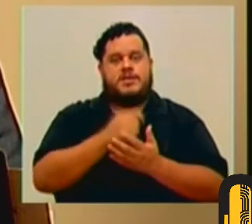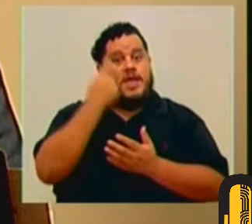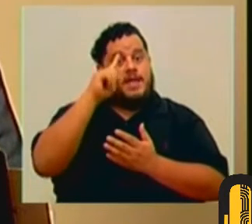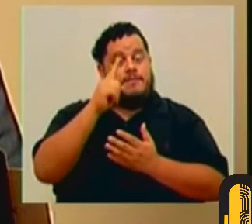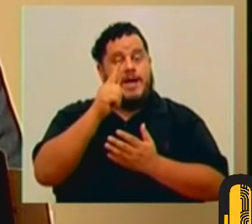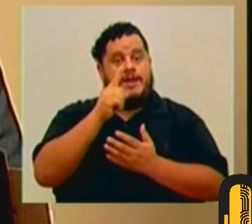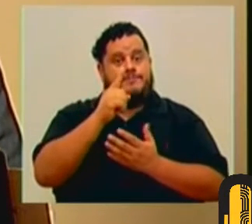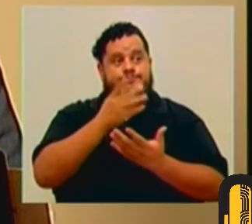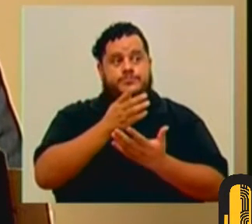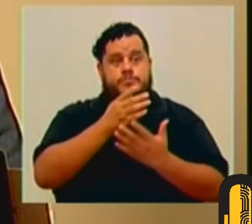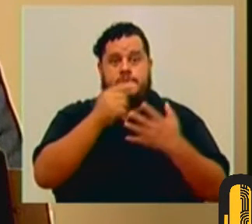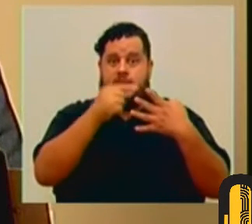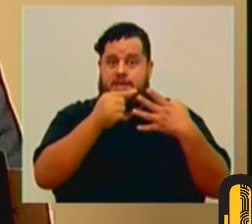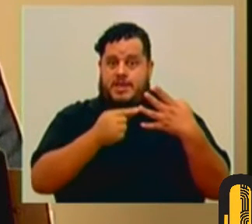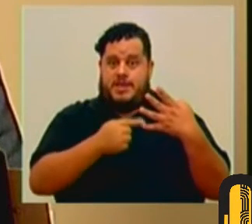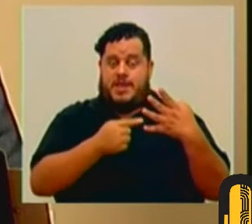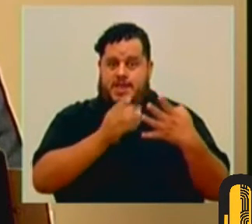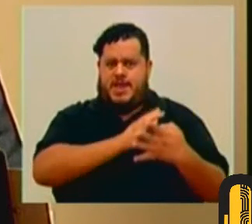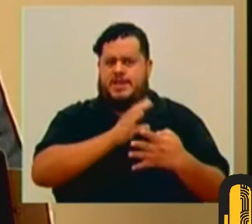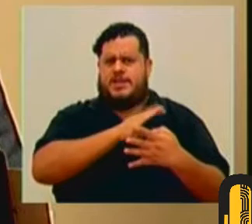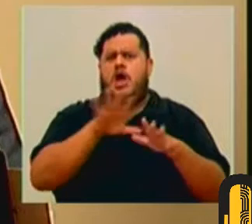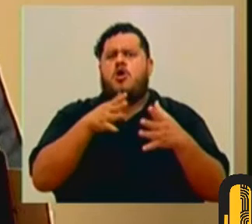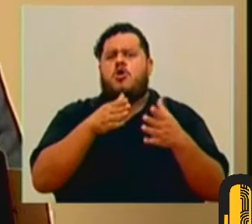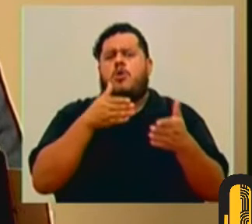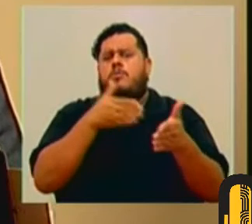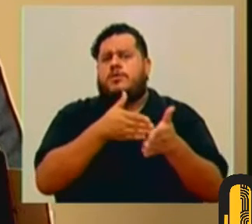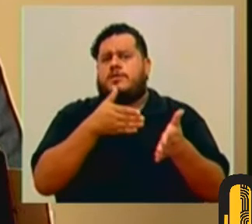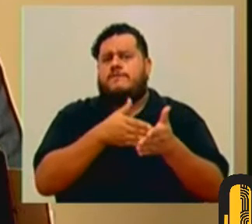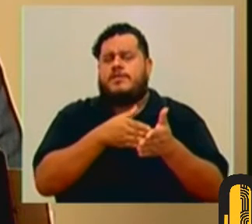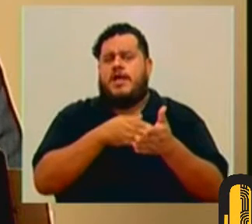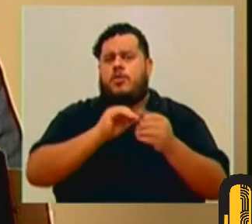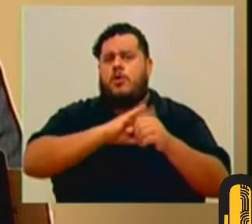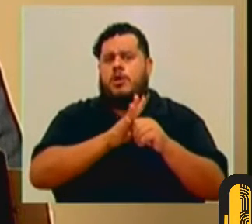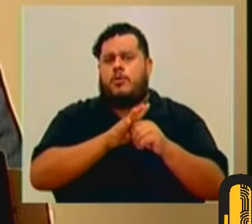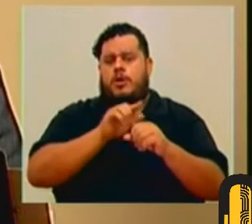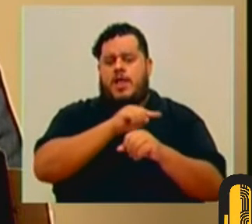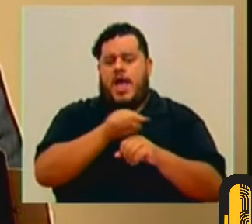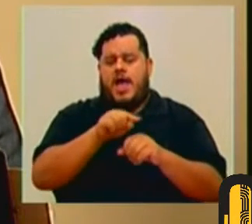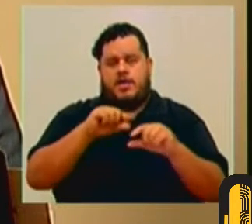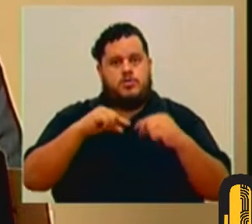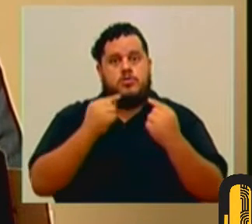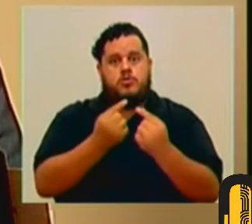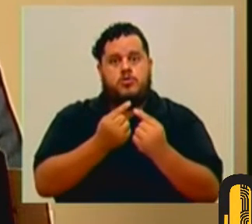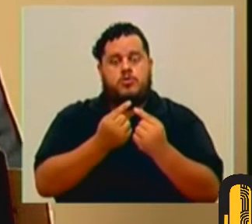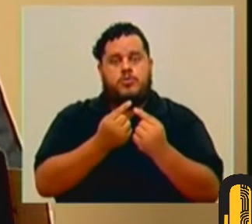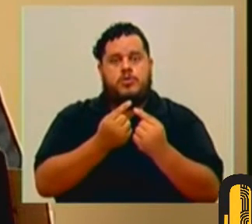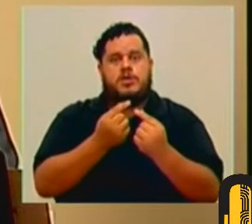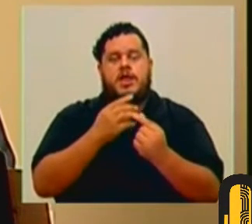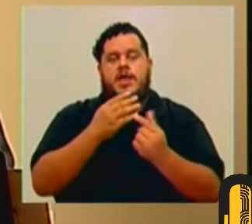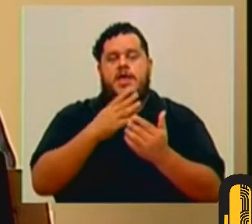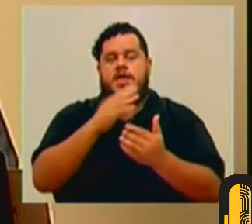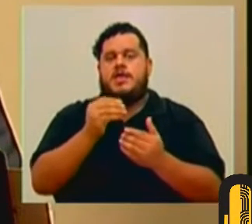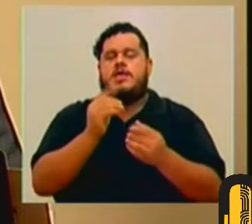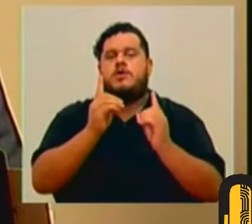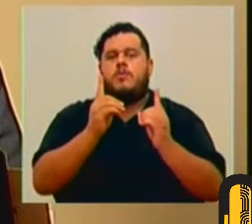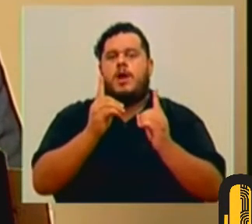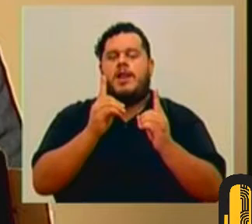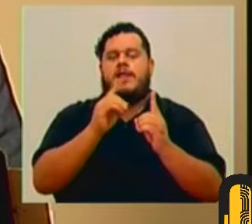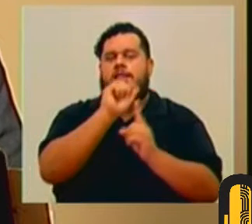caracterizar cómo está afectando el COVID y a estos grupos poblacionales y cuál es la situación de salud